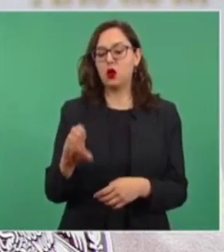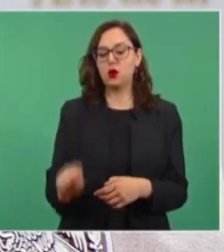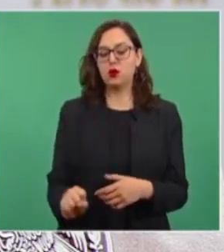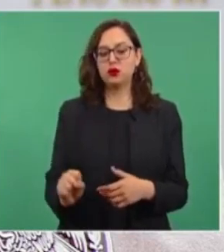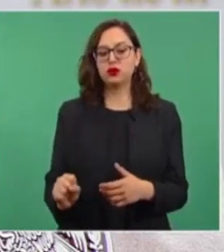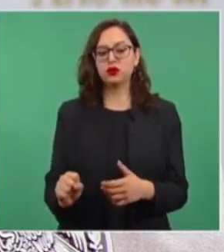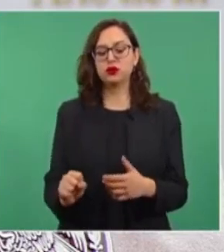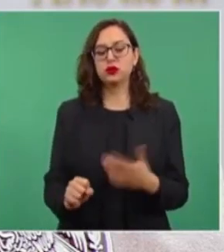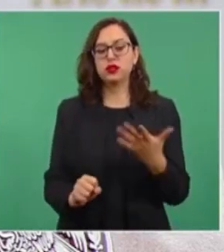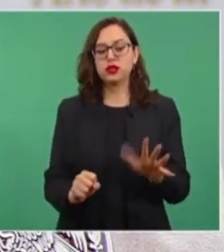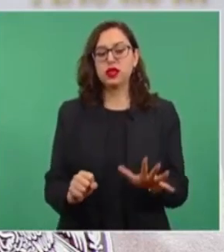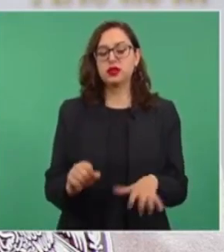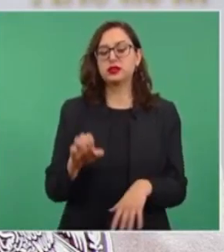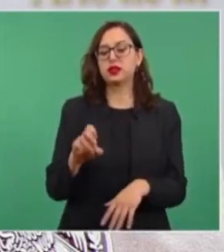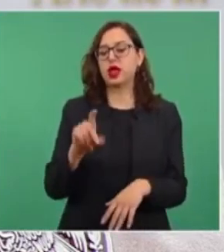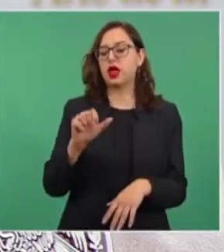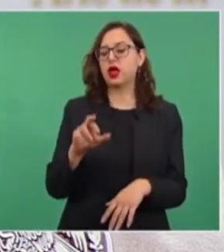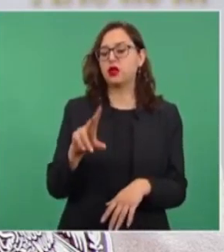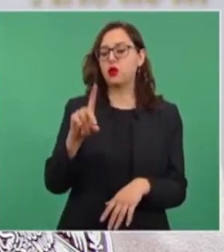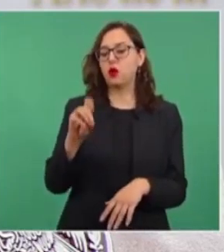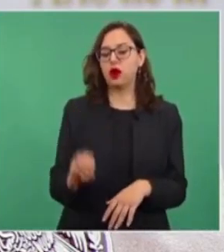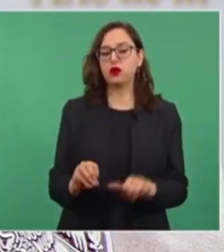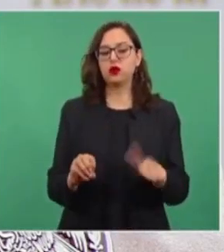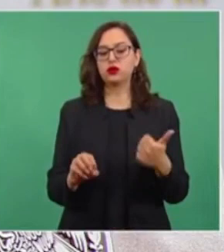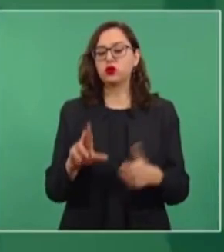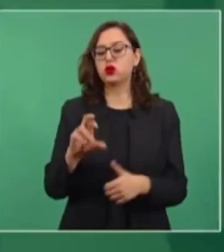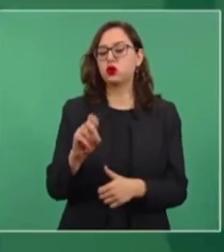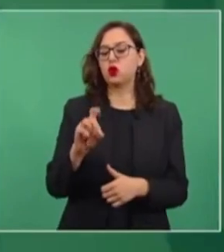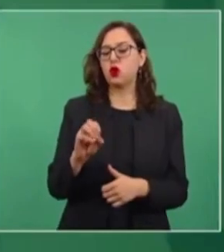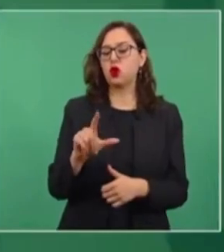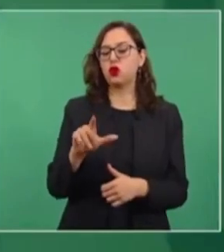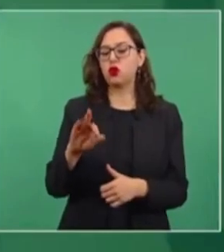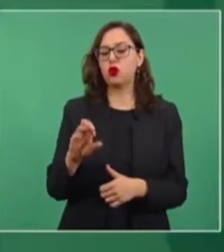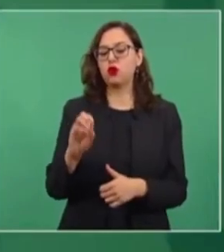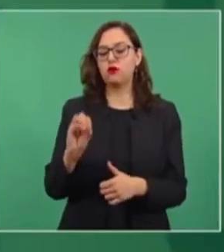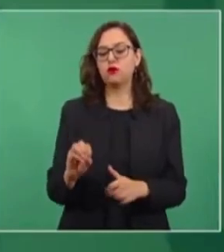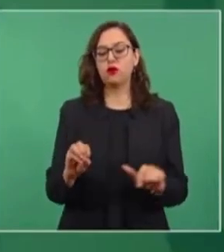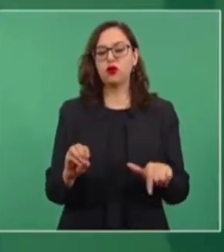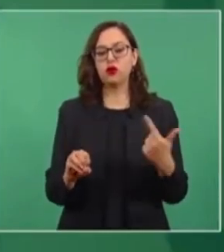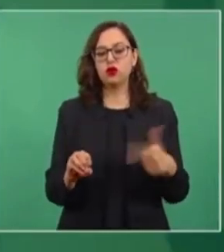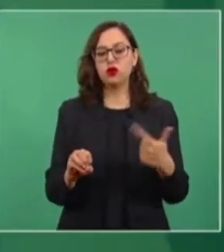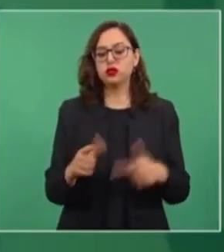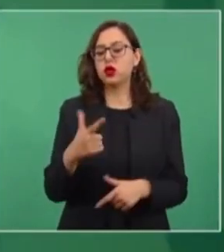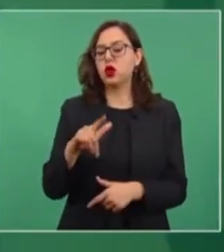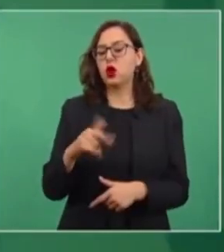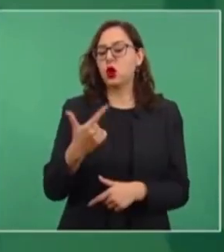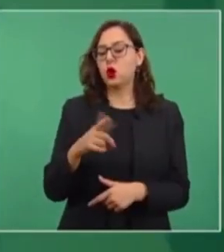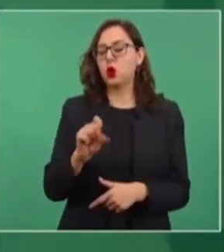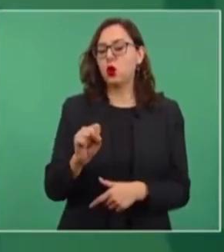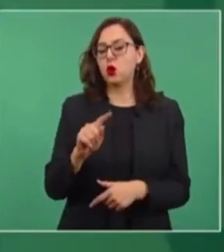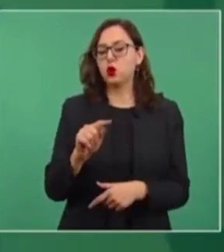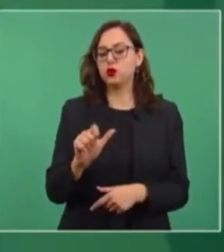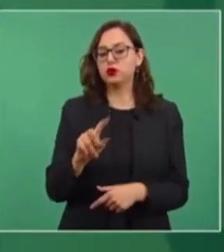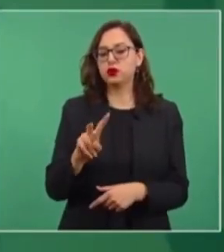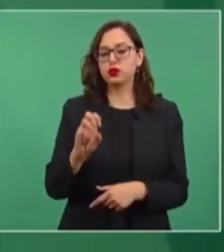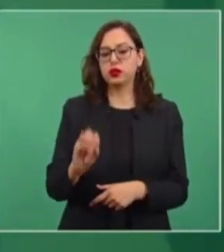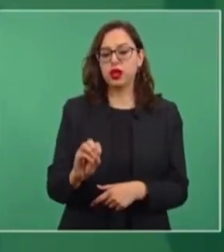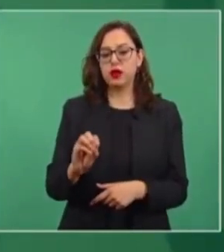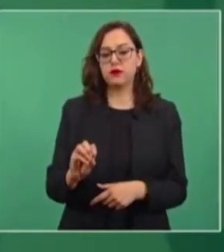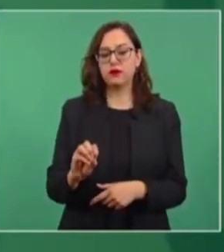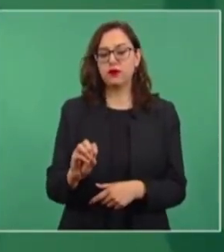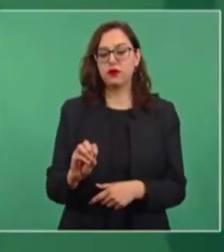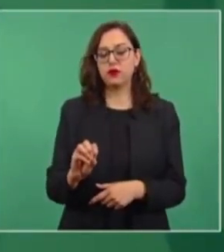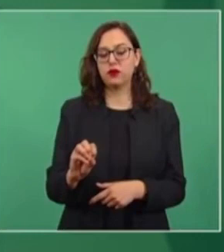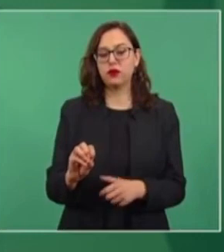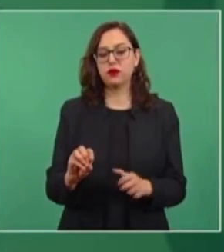Centeno, Rodolfo Ruiz Montalvo, Gustavo Benítez Rubio y